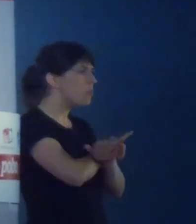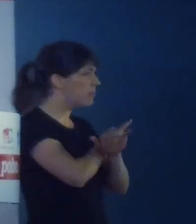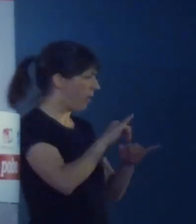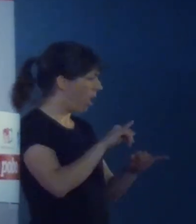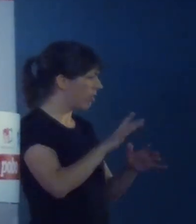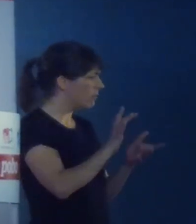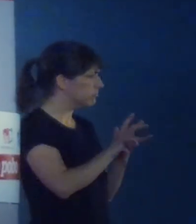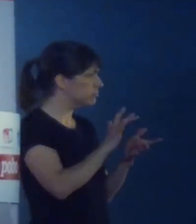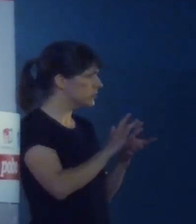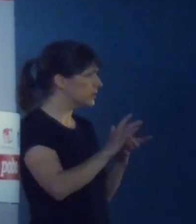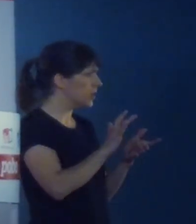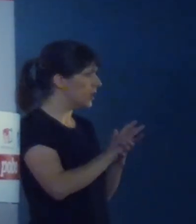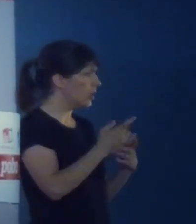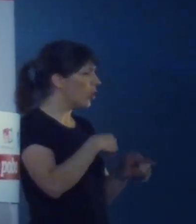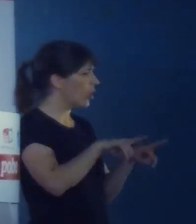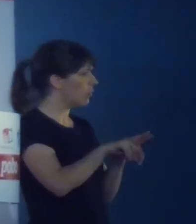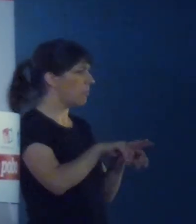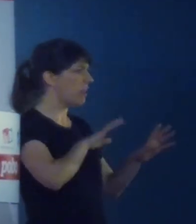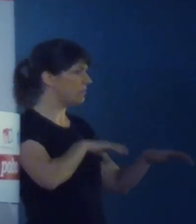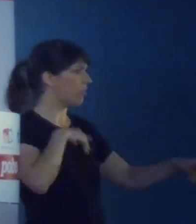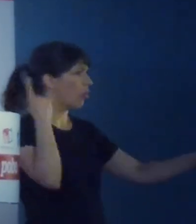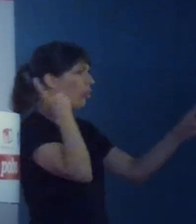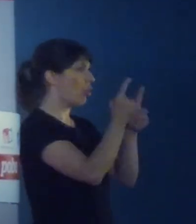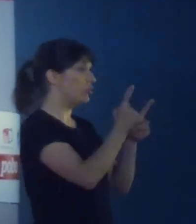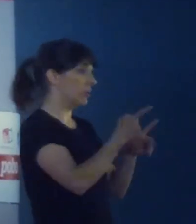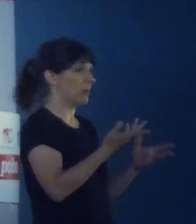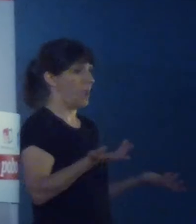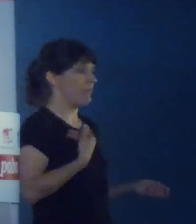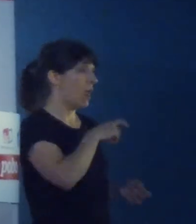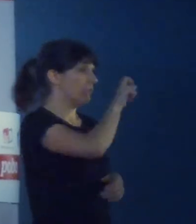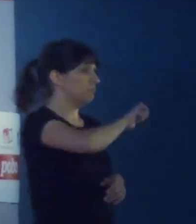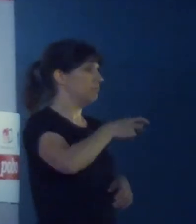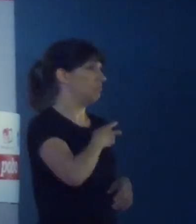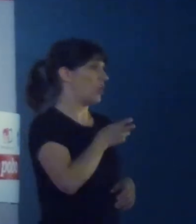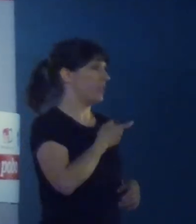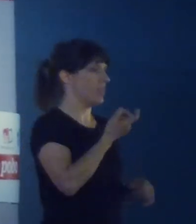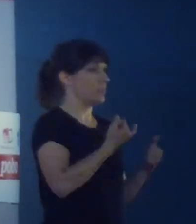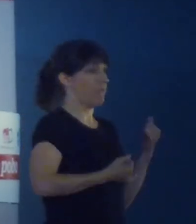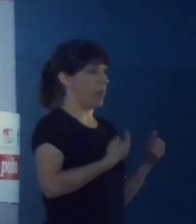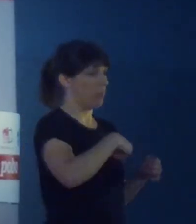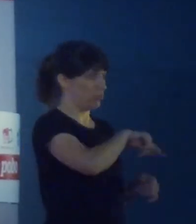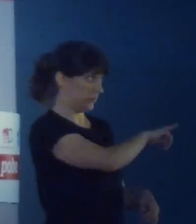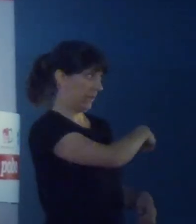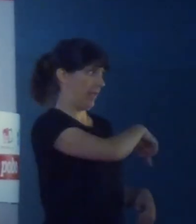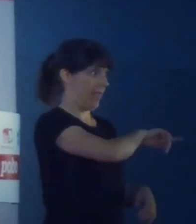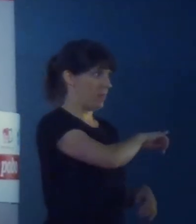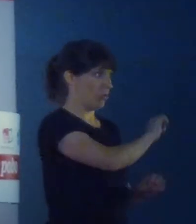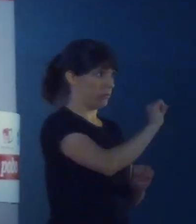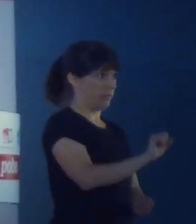pacíficamente a facer unha contramanifestación, a policía que naturalmente estaba a proteger aos canallas.